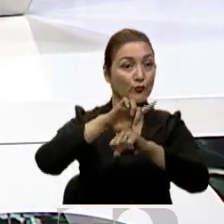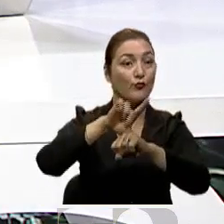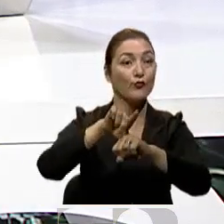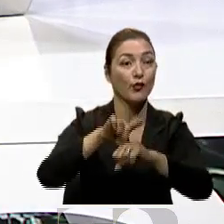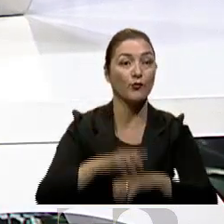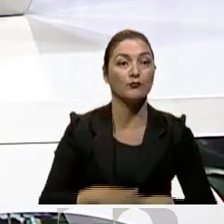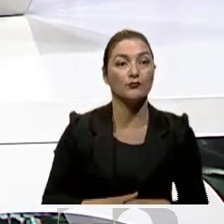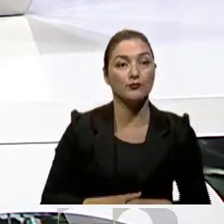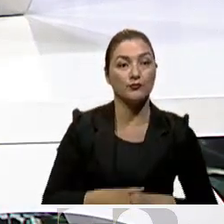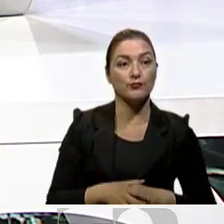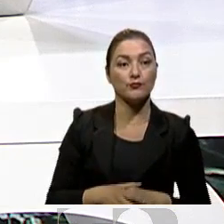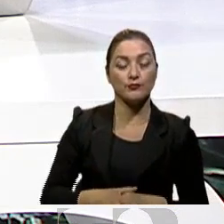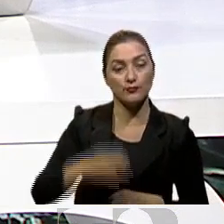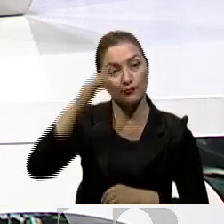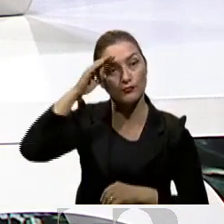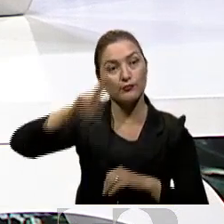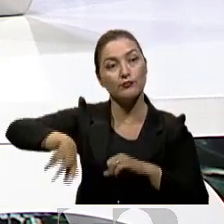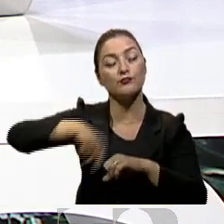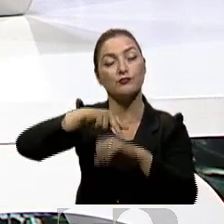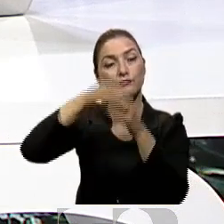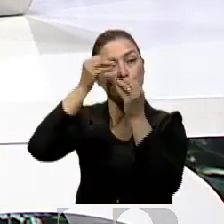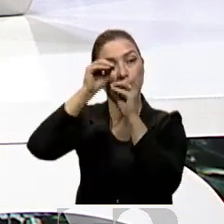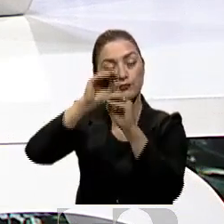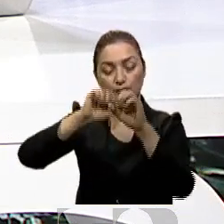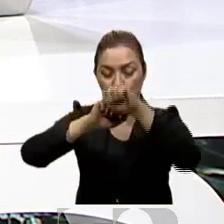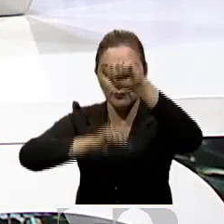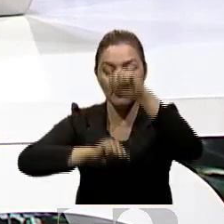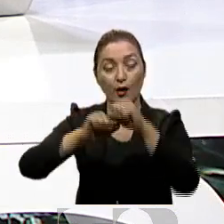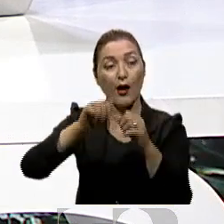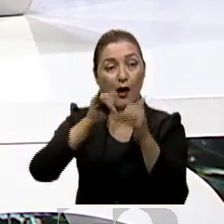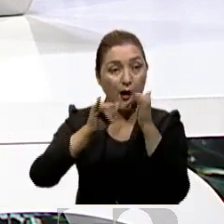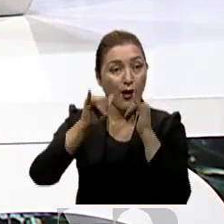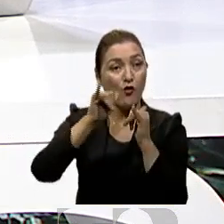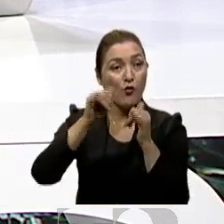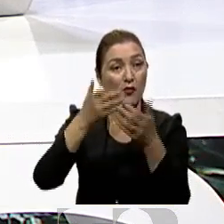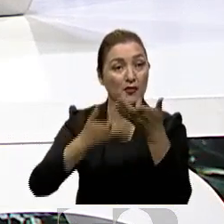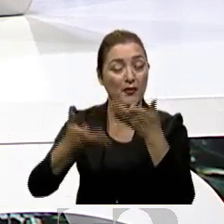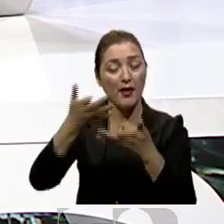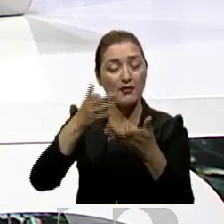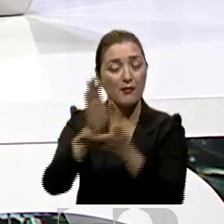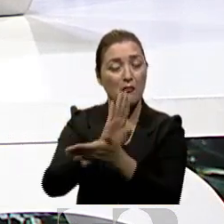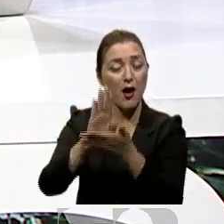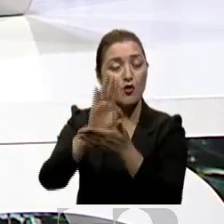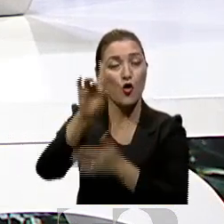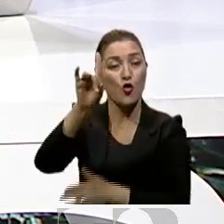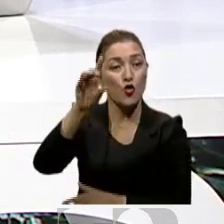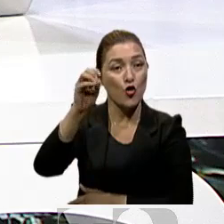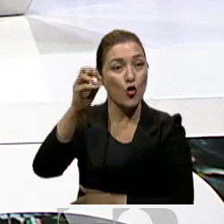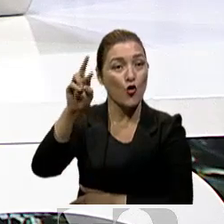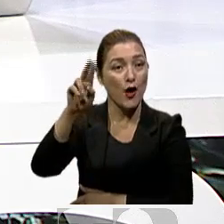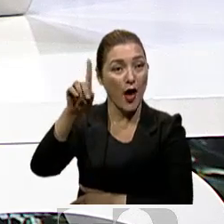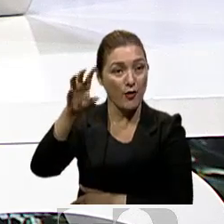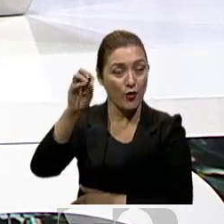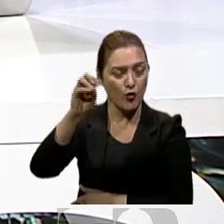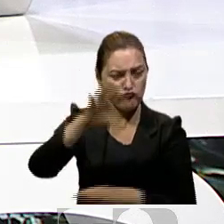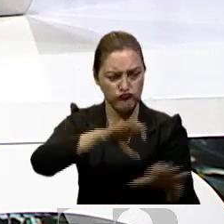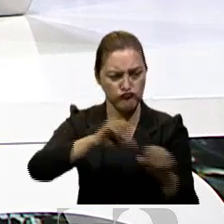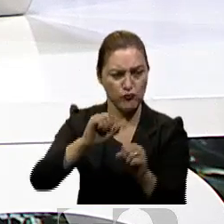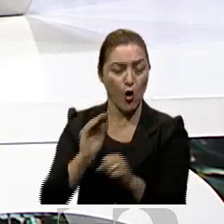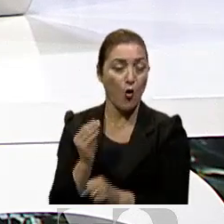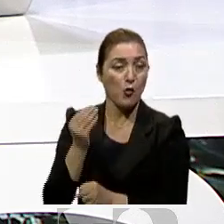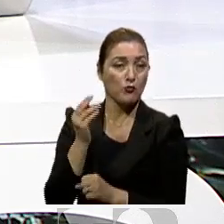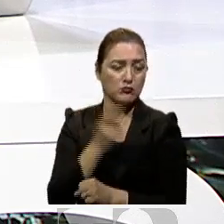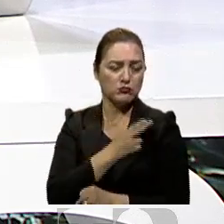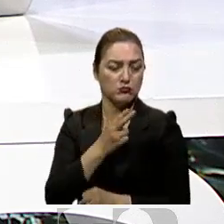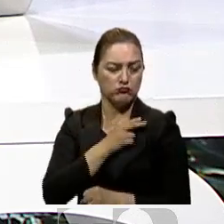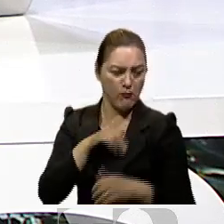8:29 de la mañana. Les contamos ahora que la Policía Nacional decomisó licor que se vende en las tiendas del barrio El Dorado para evitar que los jóvenes